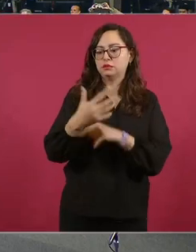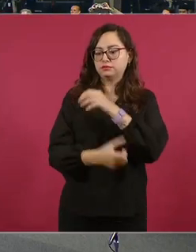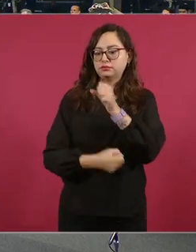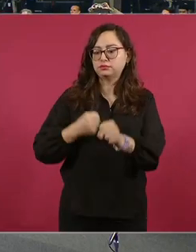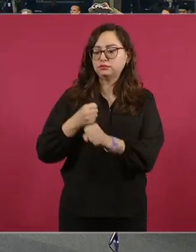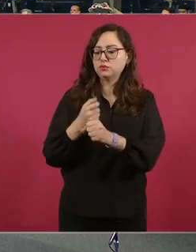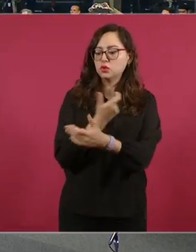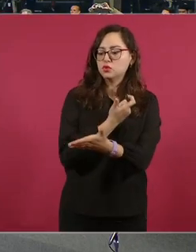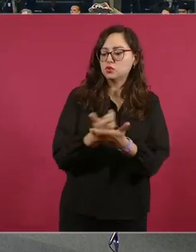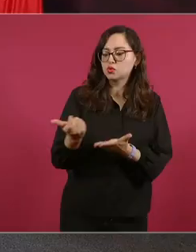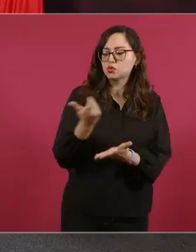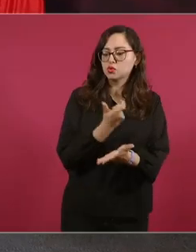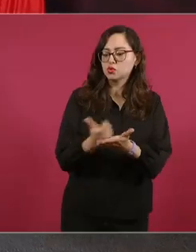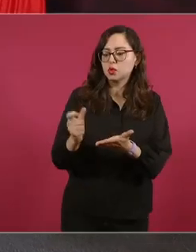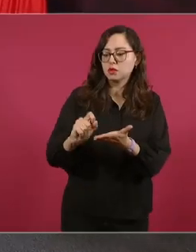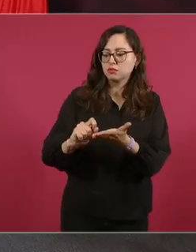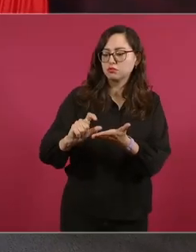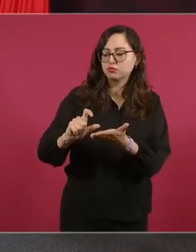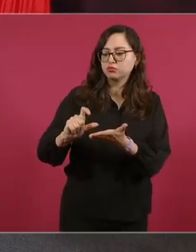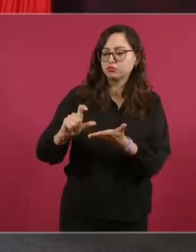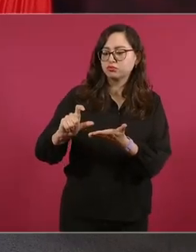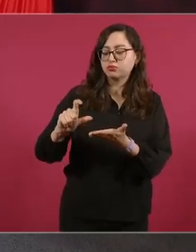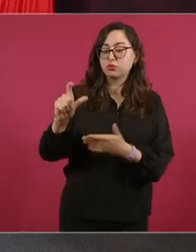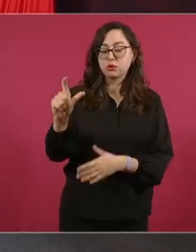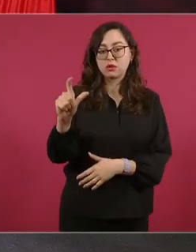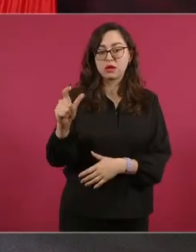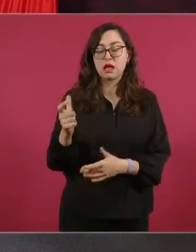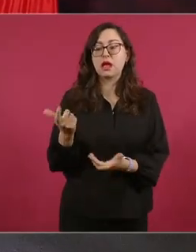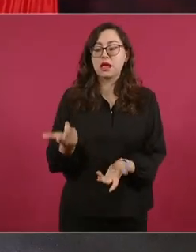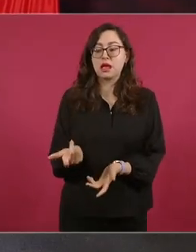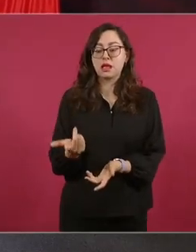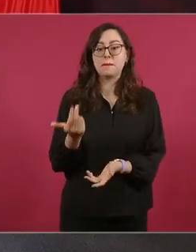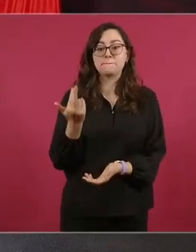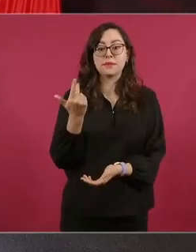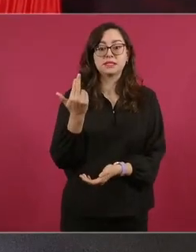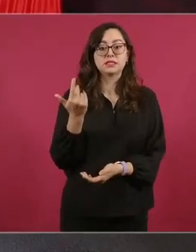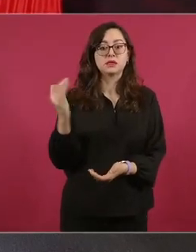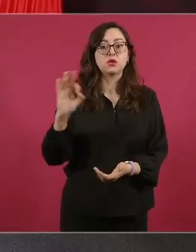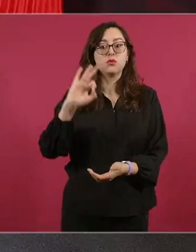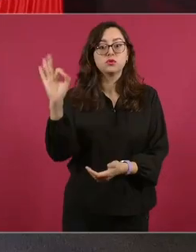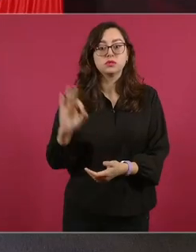20-25% arriba de la inflación.